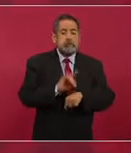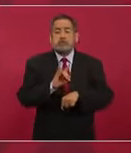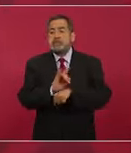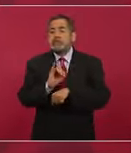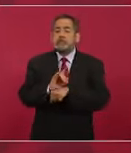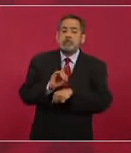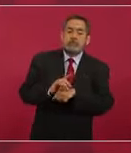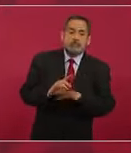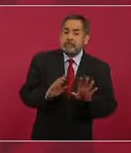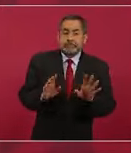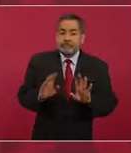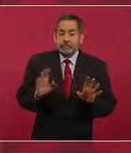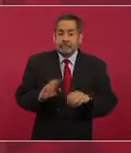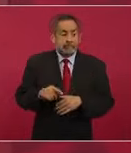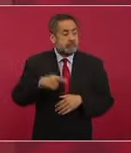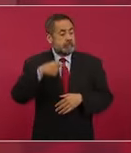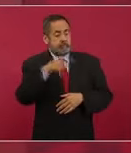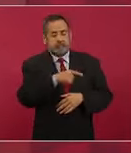ya no hay disimulo,